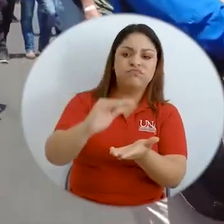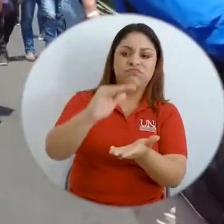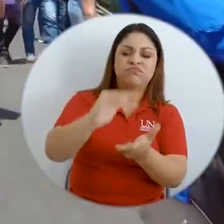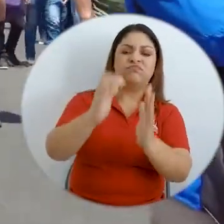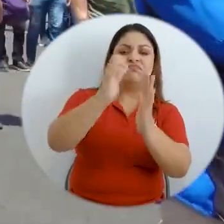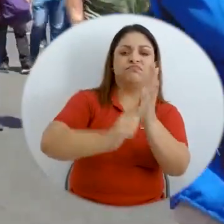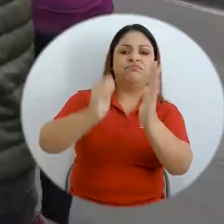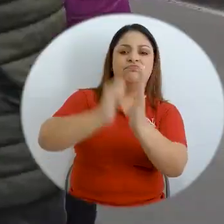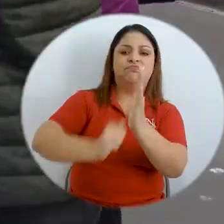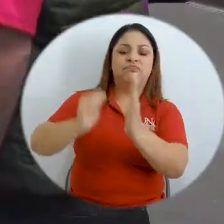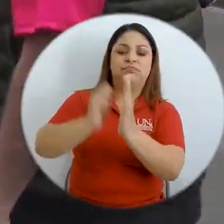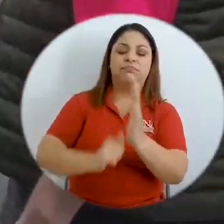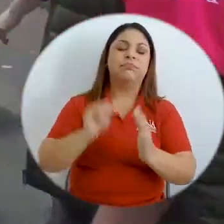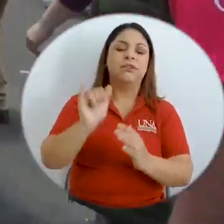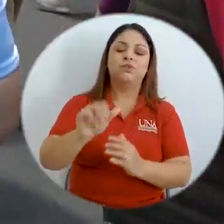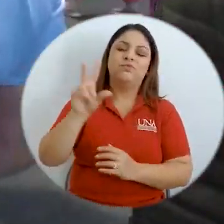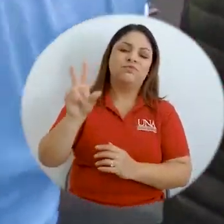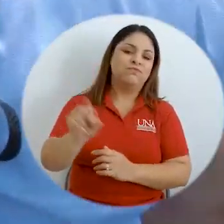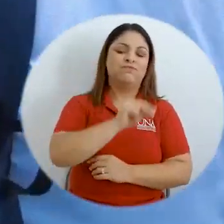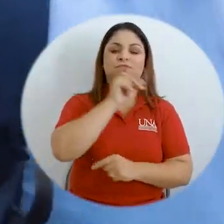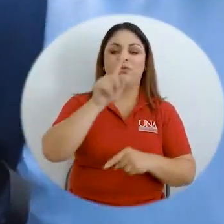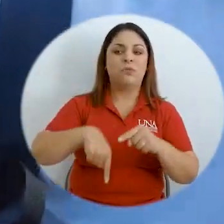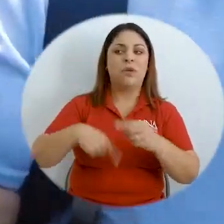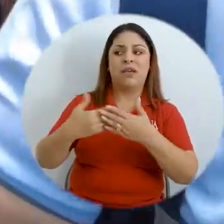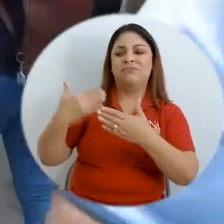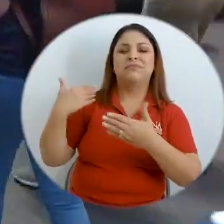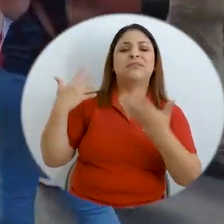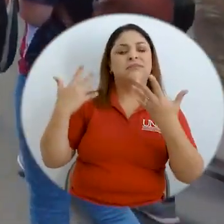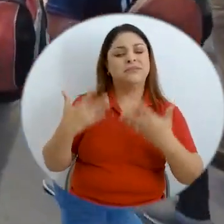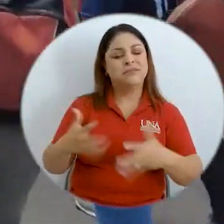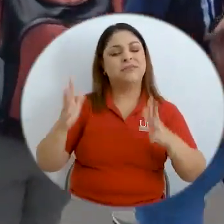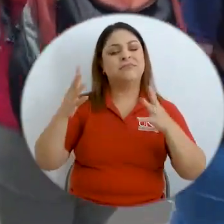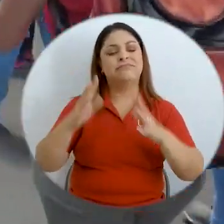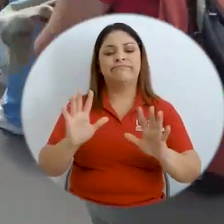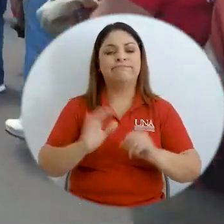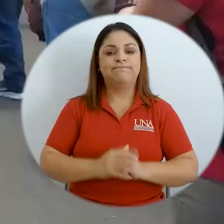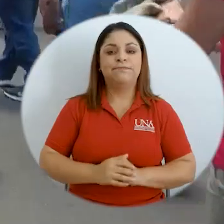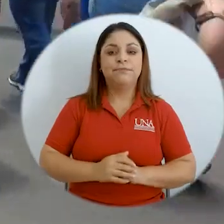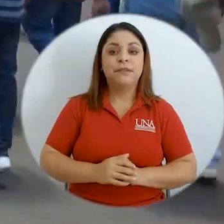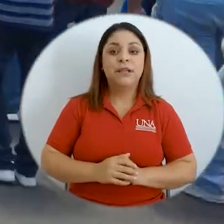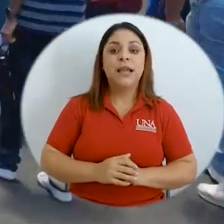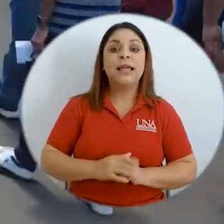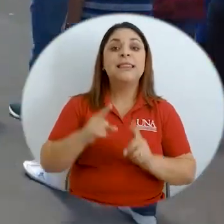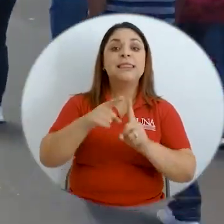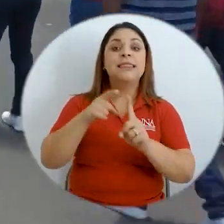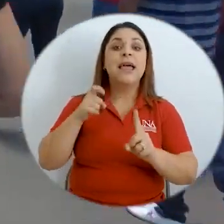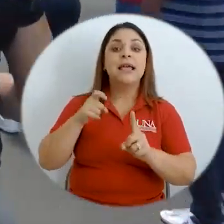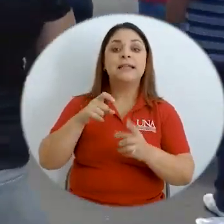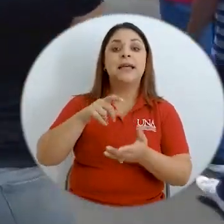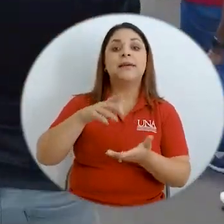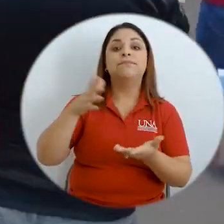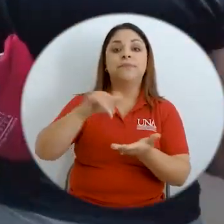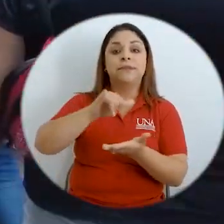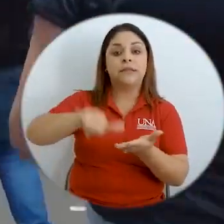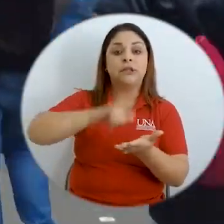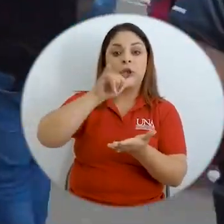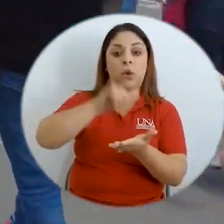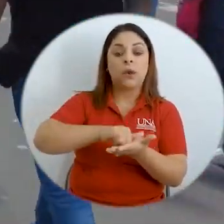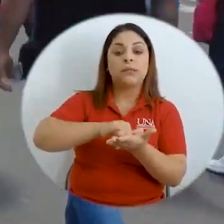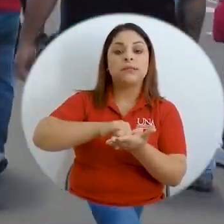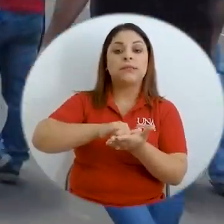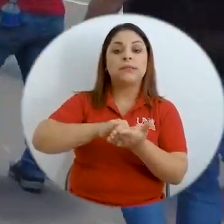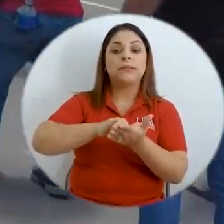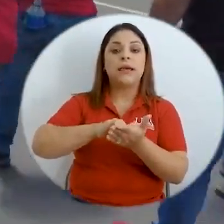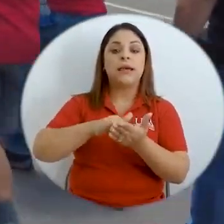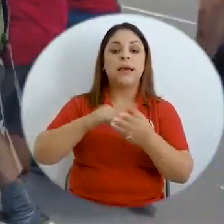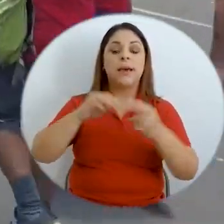disminución de la inversión que lamentablemente venimos experimentando en los últimos años. Sale desde la Merced, nos trasladamos a la Plaza de la Democracia. Correcto,